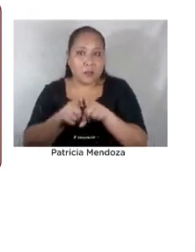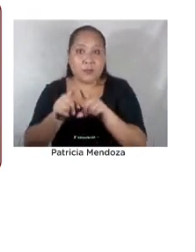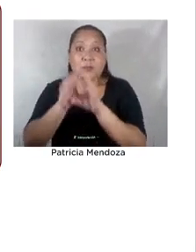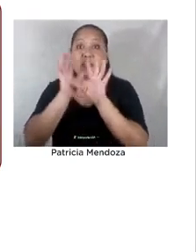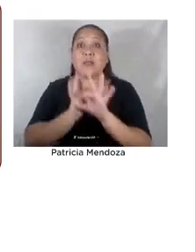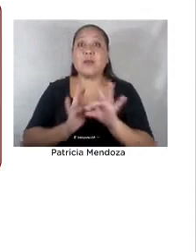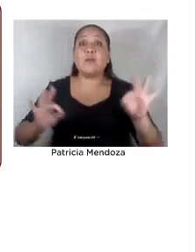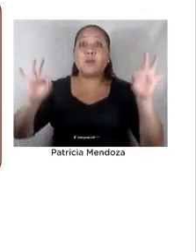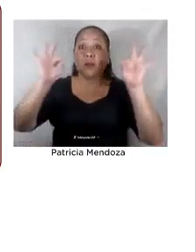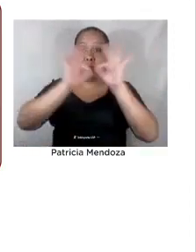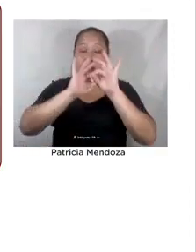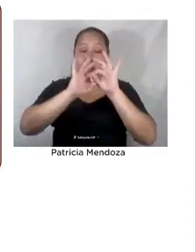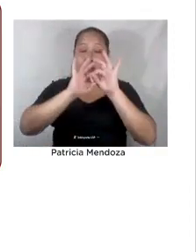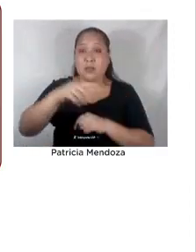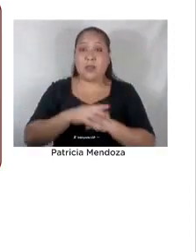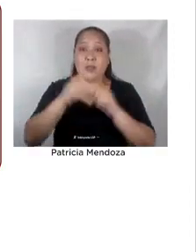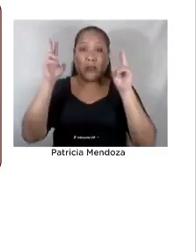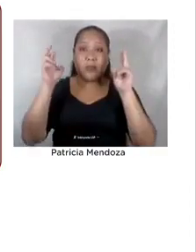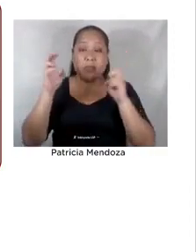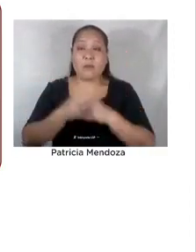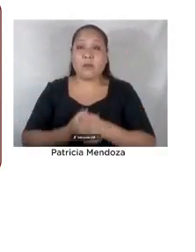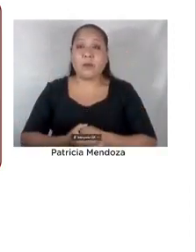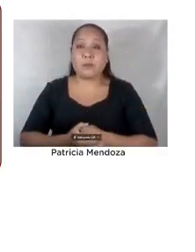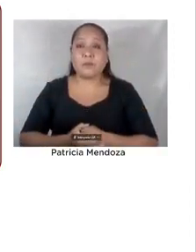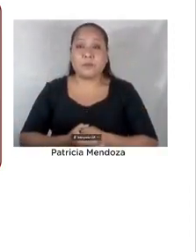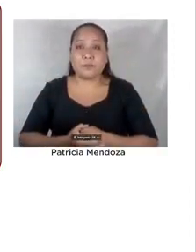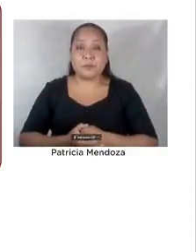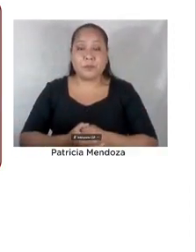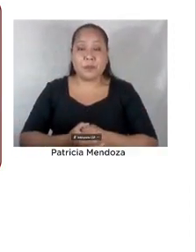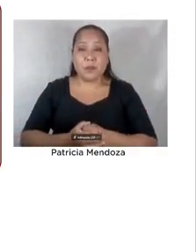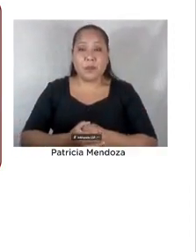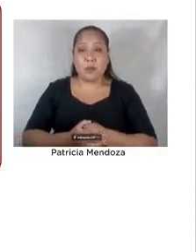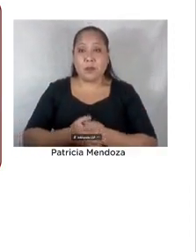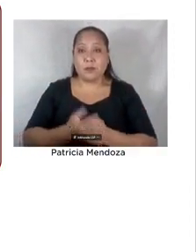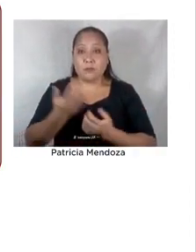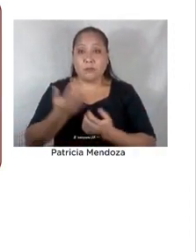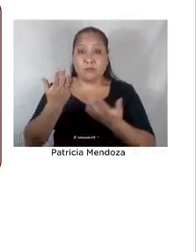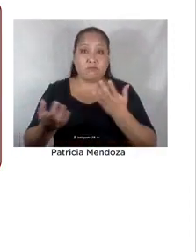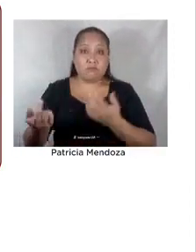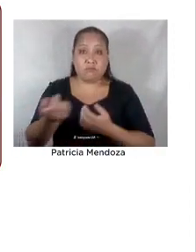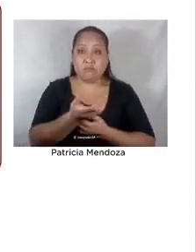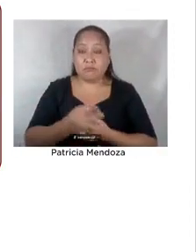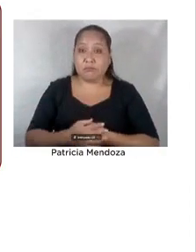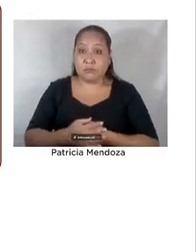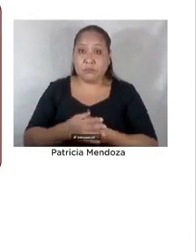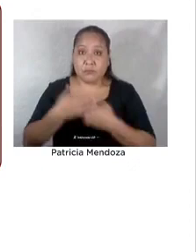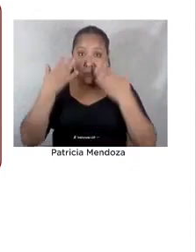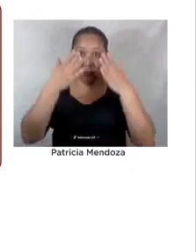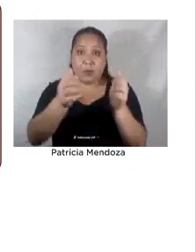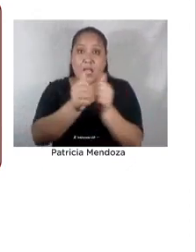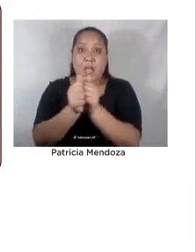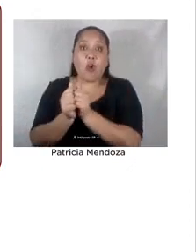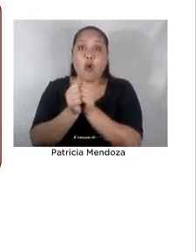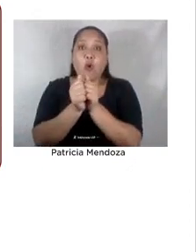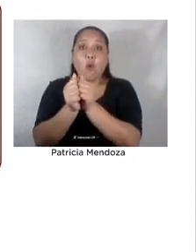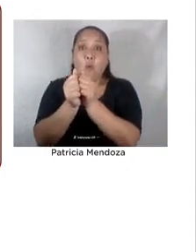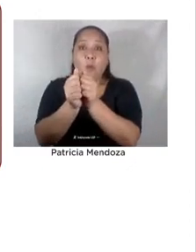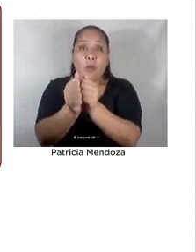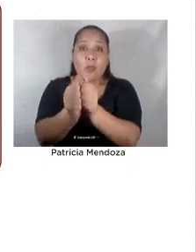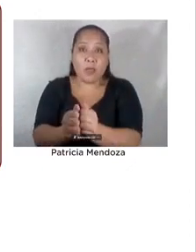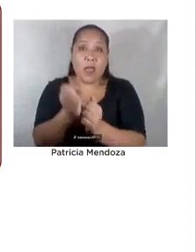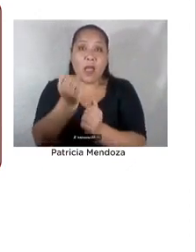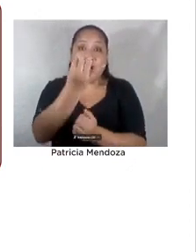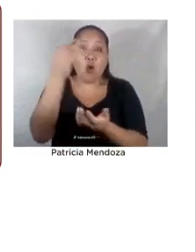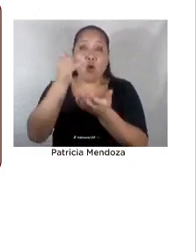todo en el caso de aquellos de ustedes que les ha tocado acompañar a estudiantes,